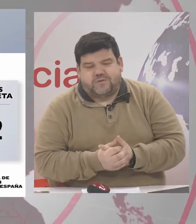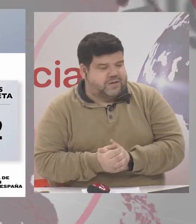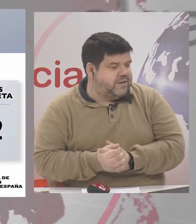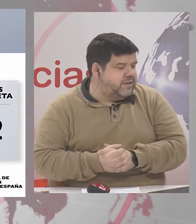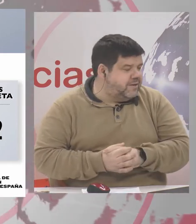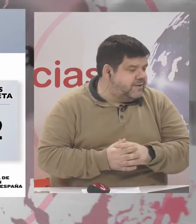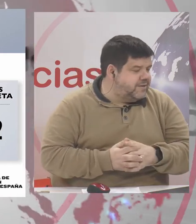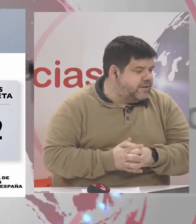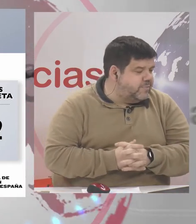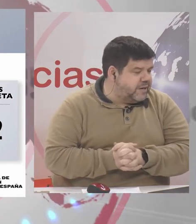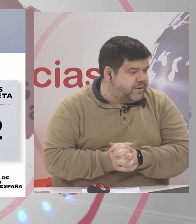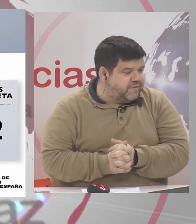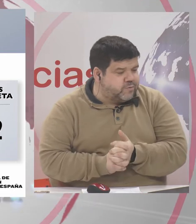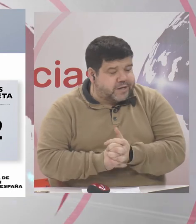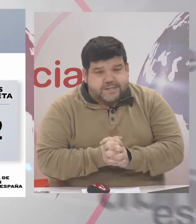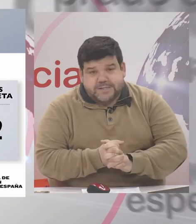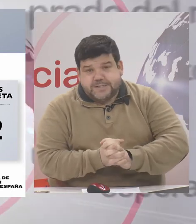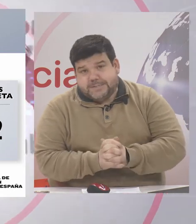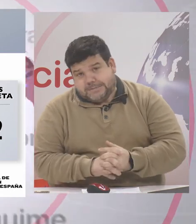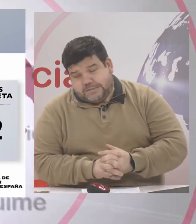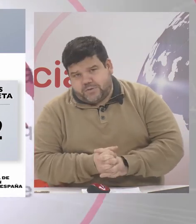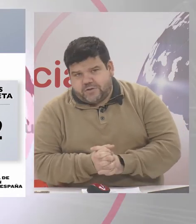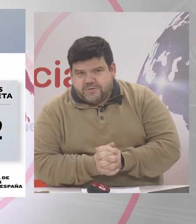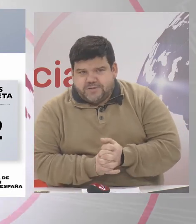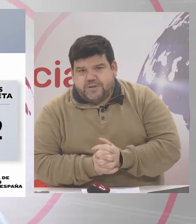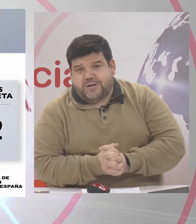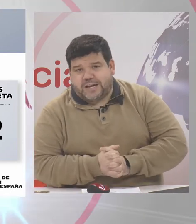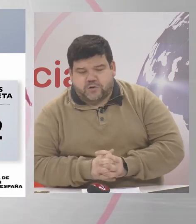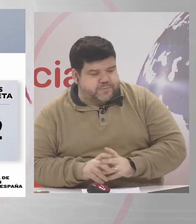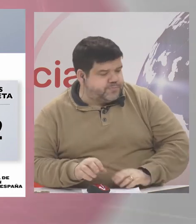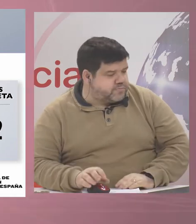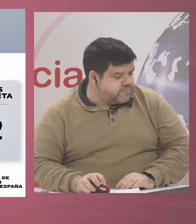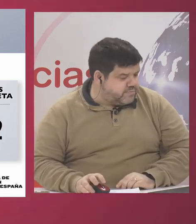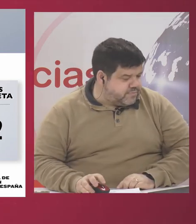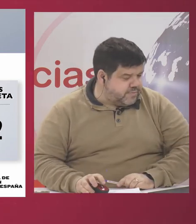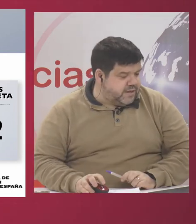corto el país para las vacunas. De momento se nos queda largo.